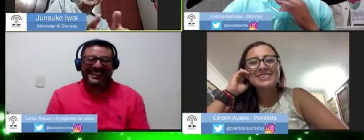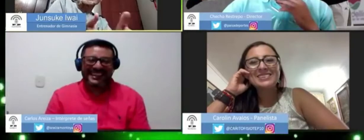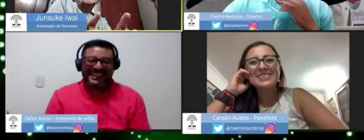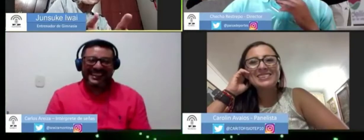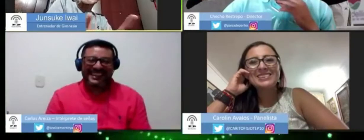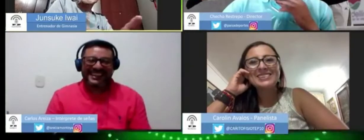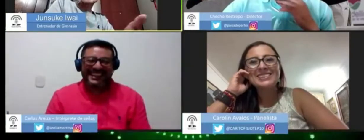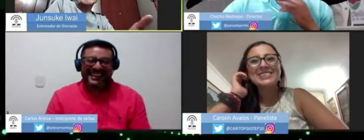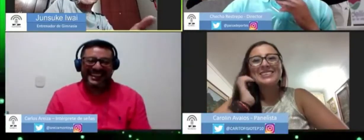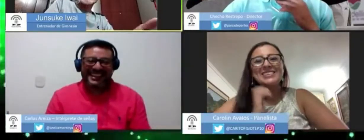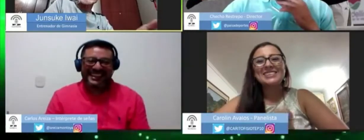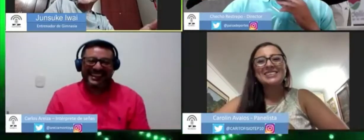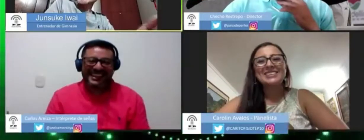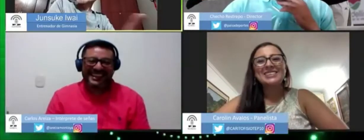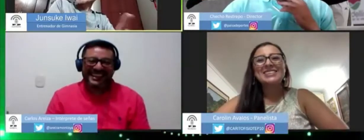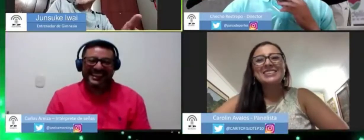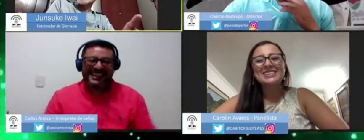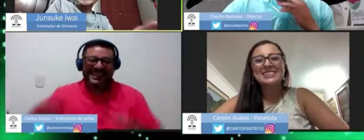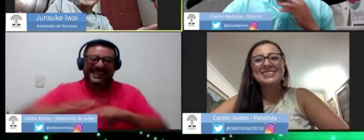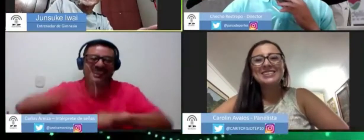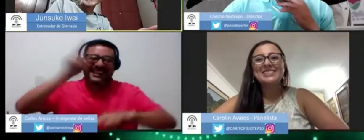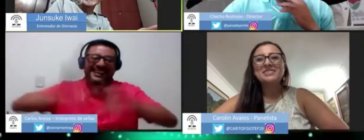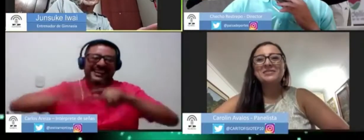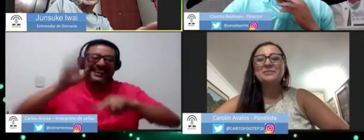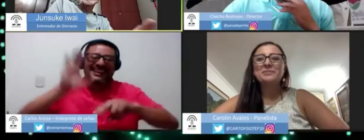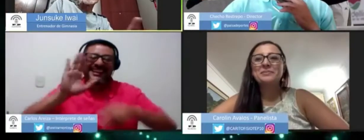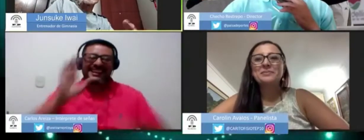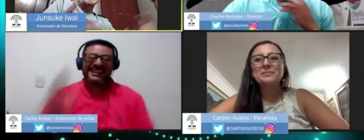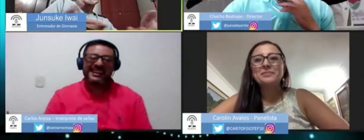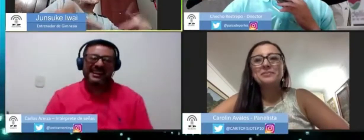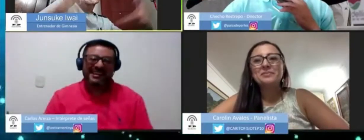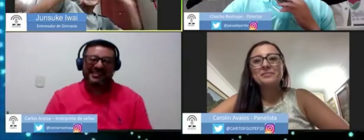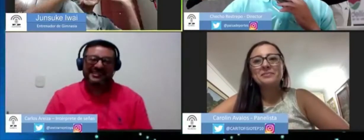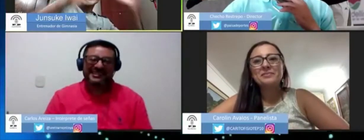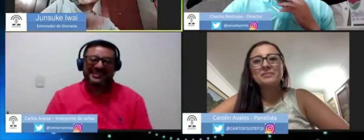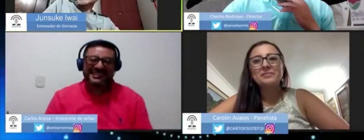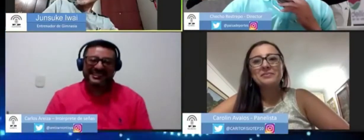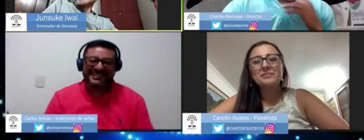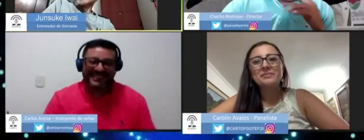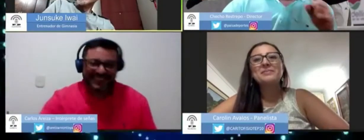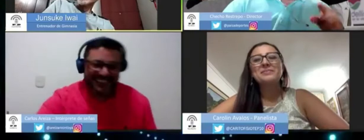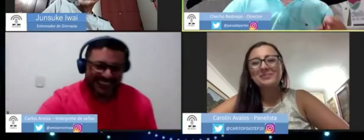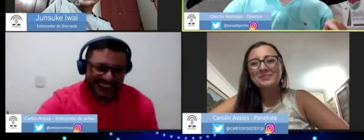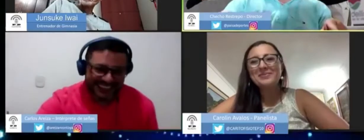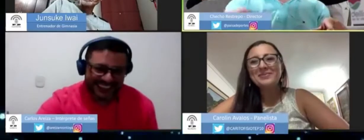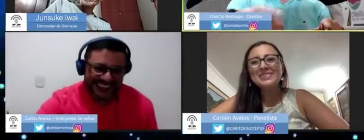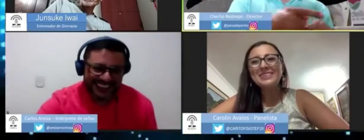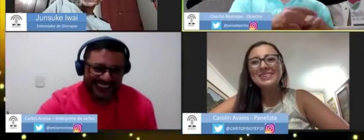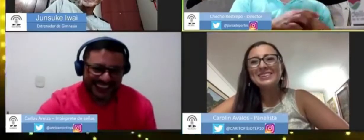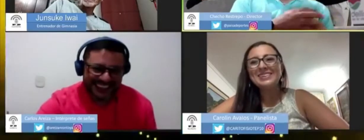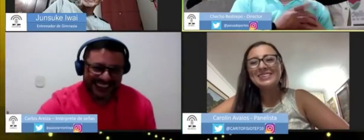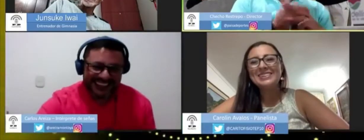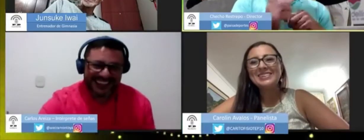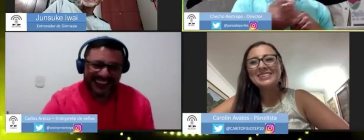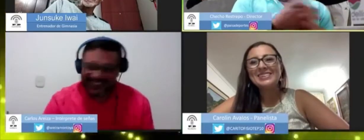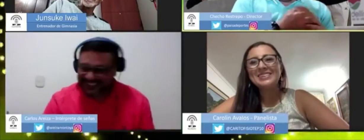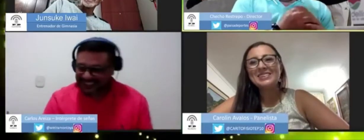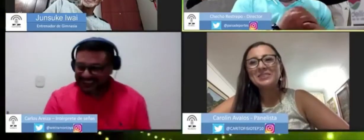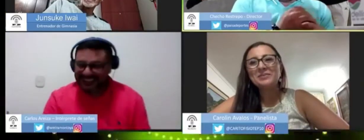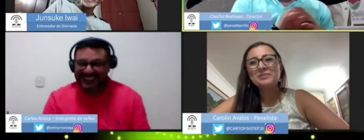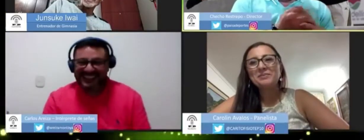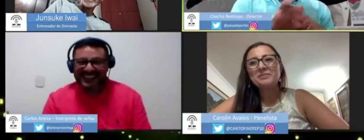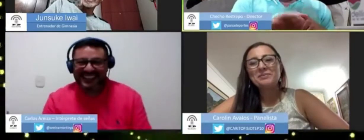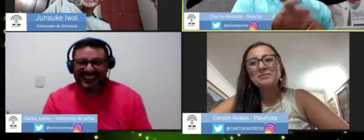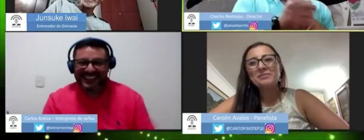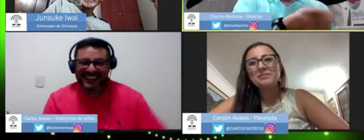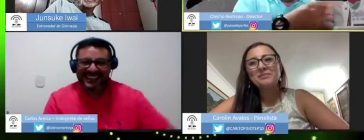Con una naturalidad, entonces por eso no me sale nada. Ah, profe, entonces yo ya sé que usted programa el entrenamiento